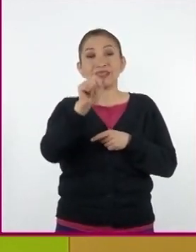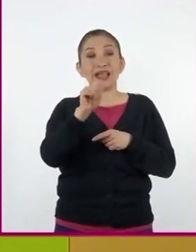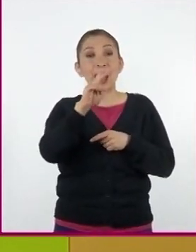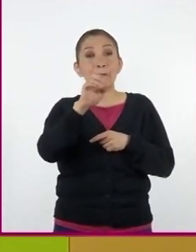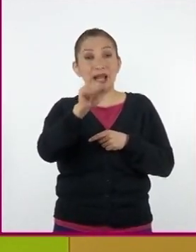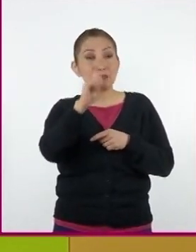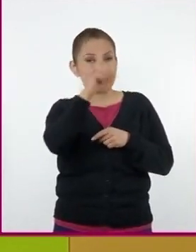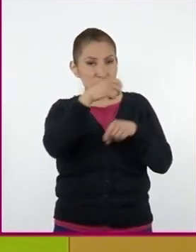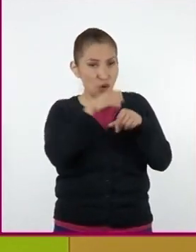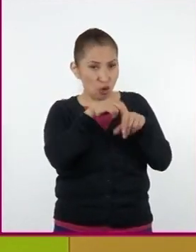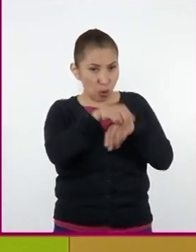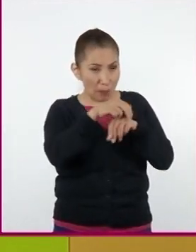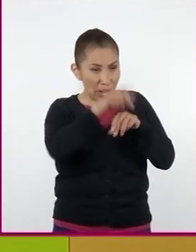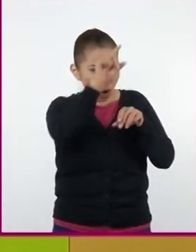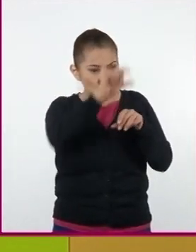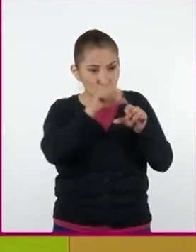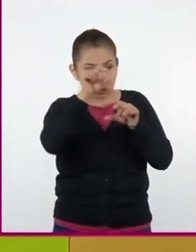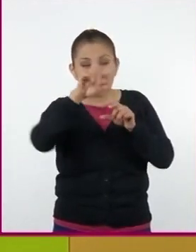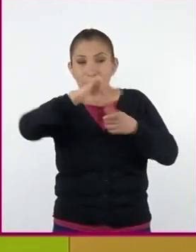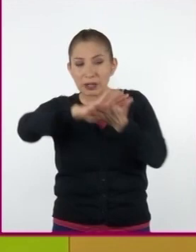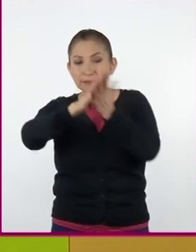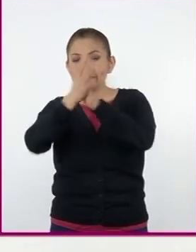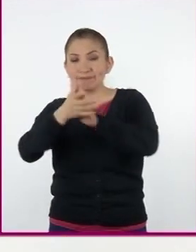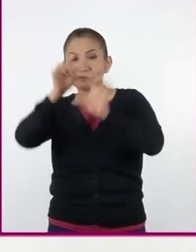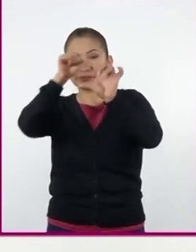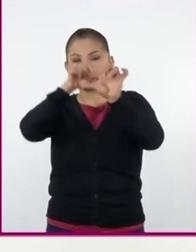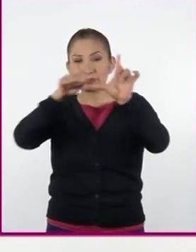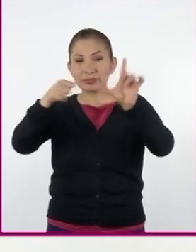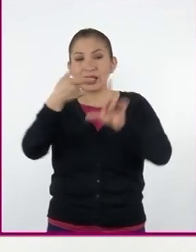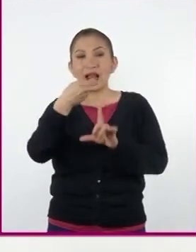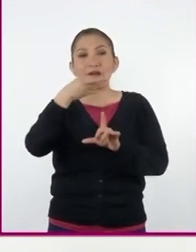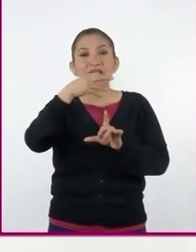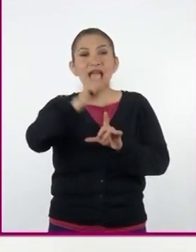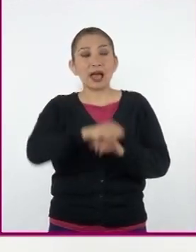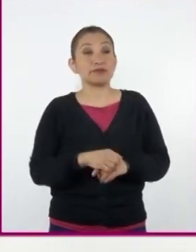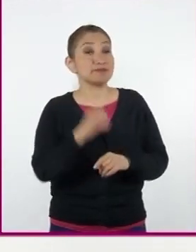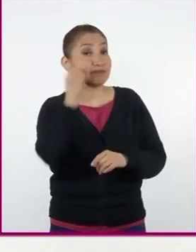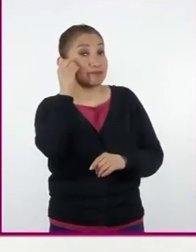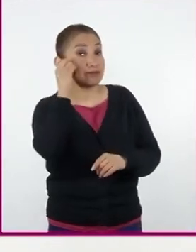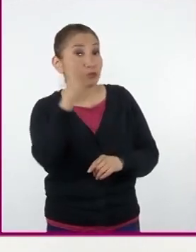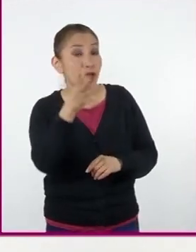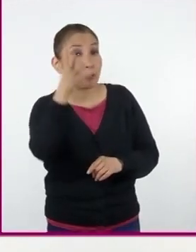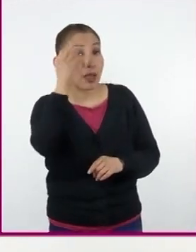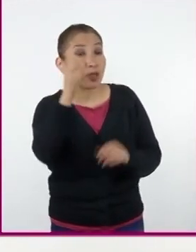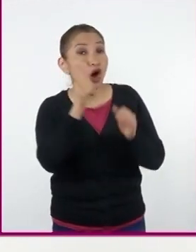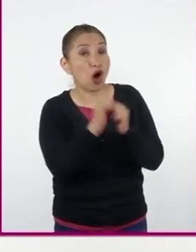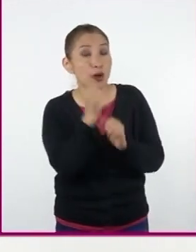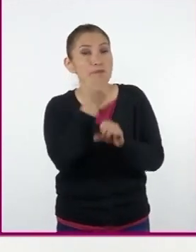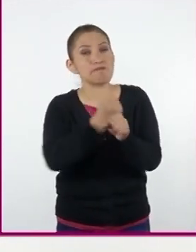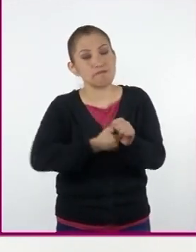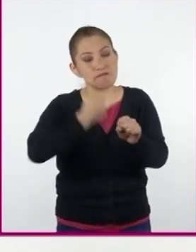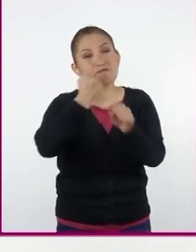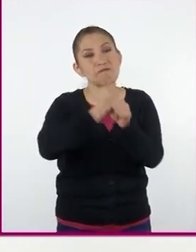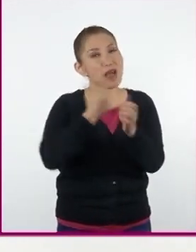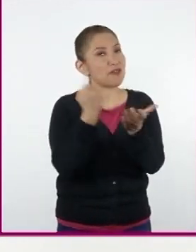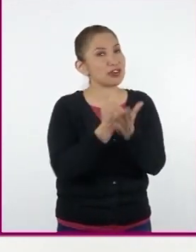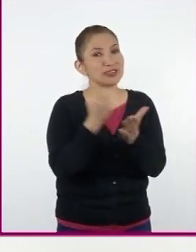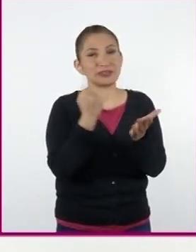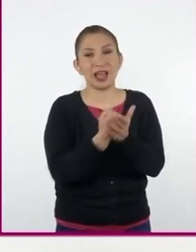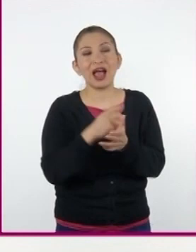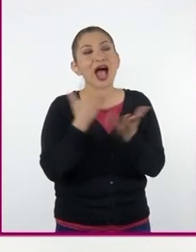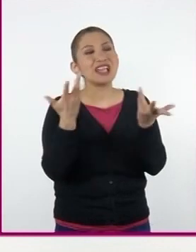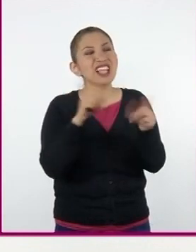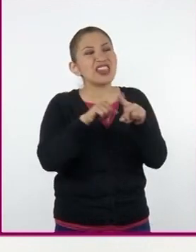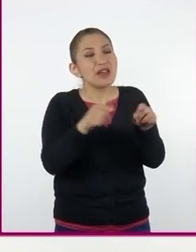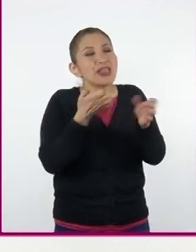datos obtenidos y luego hacer una gráfica con ellos. No olviden que aprendemos a través de la práctica, así que realicen